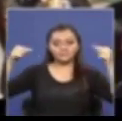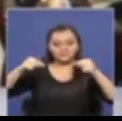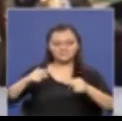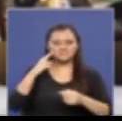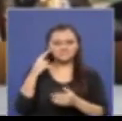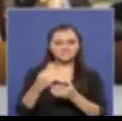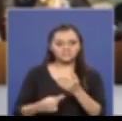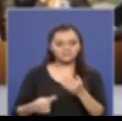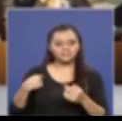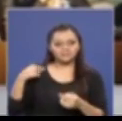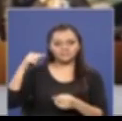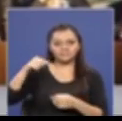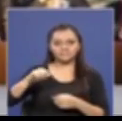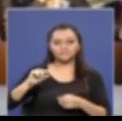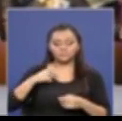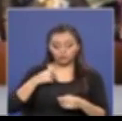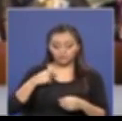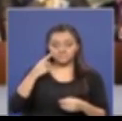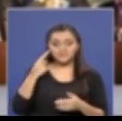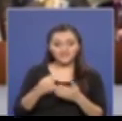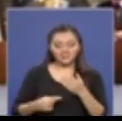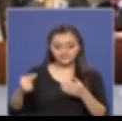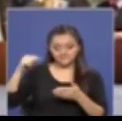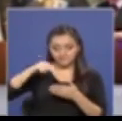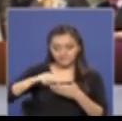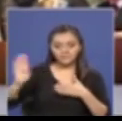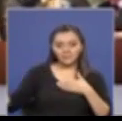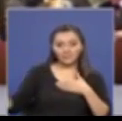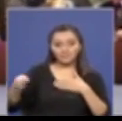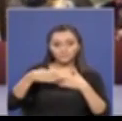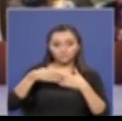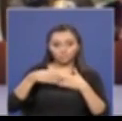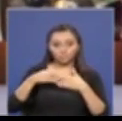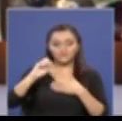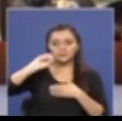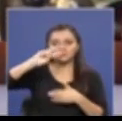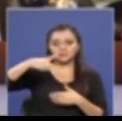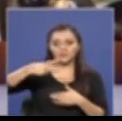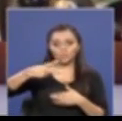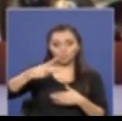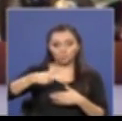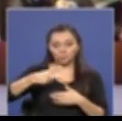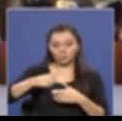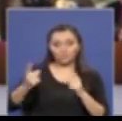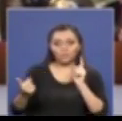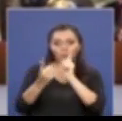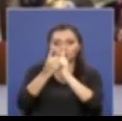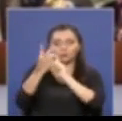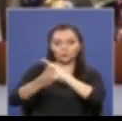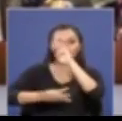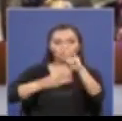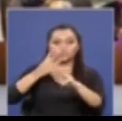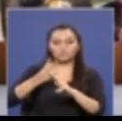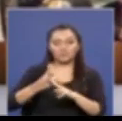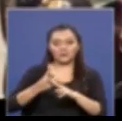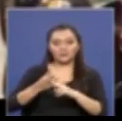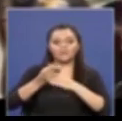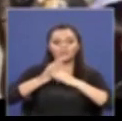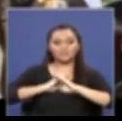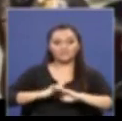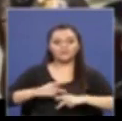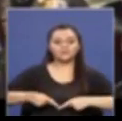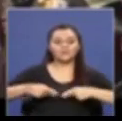participar en la clausura de la segunda cumbre mundial de los pueblos por el cambio climático y la defensa de la